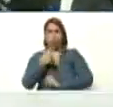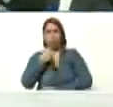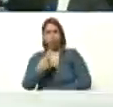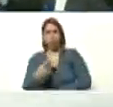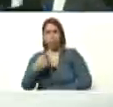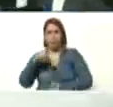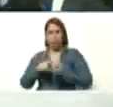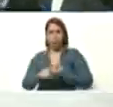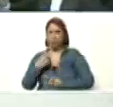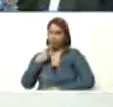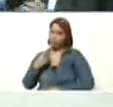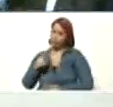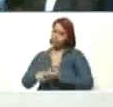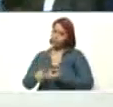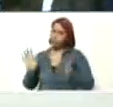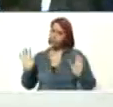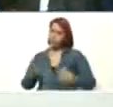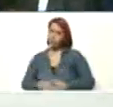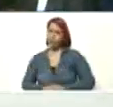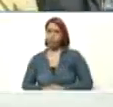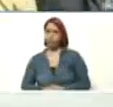Cilia,